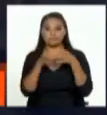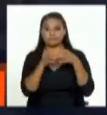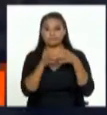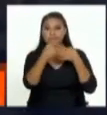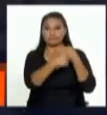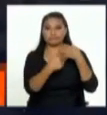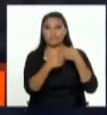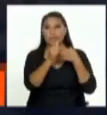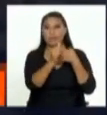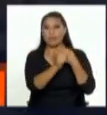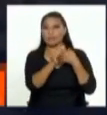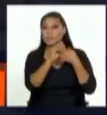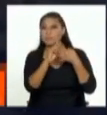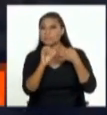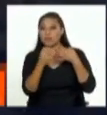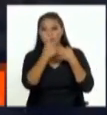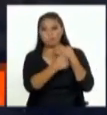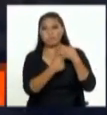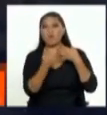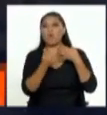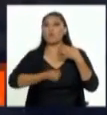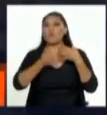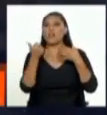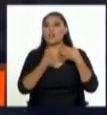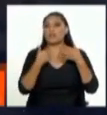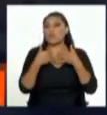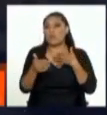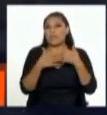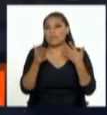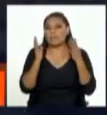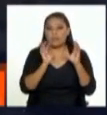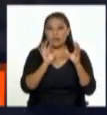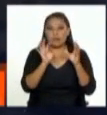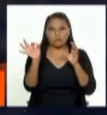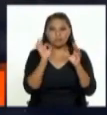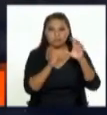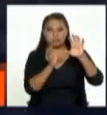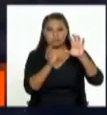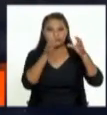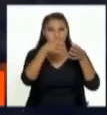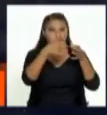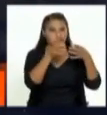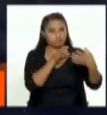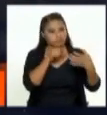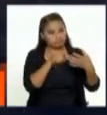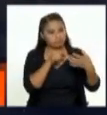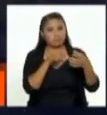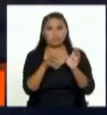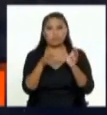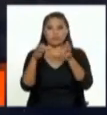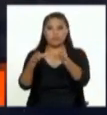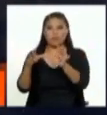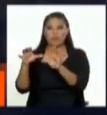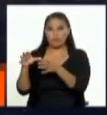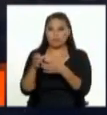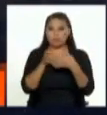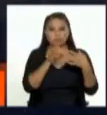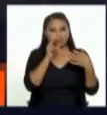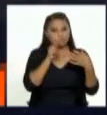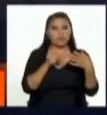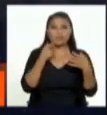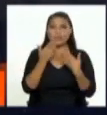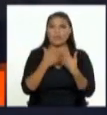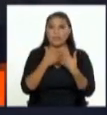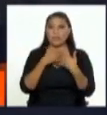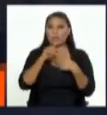o fórmula C, para que nosotros podamos usarlo para nuestros pequeños. De por sí, en todo tema, es que sí es muy importante que